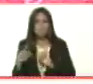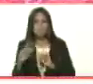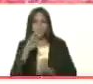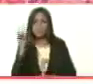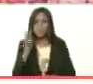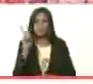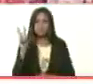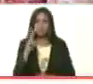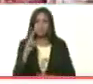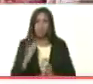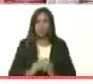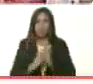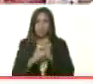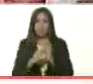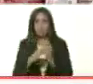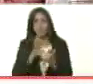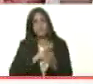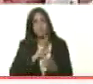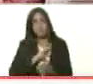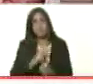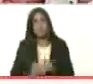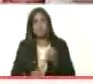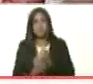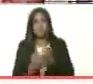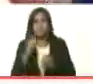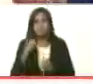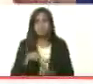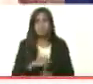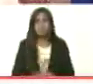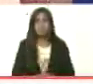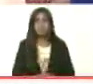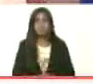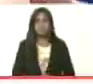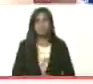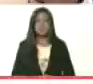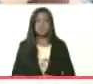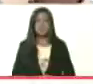manera autogestionaria, sostenida.